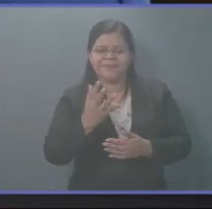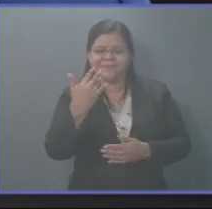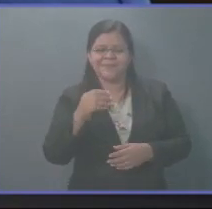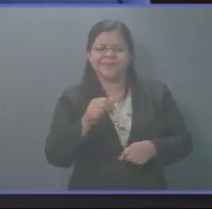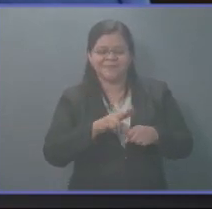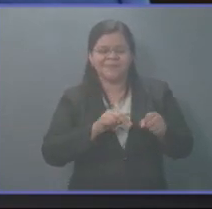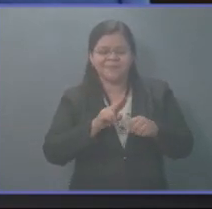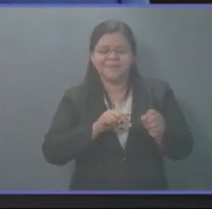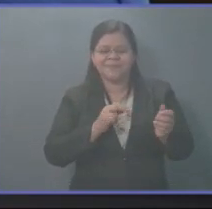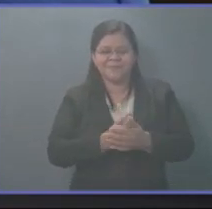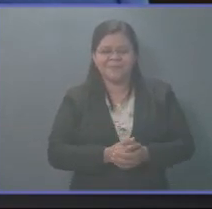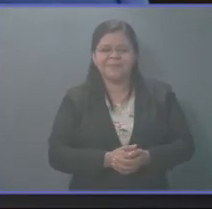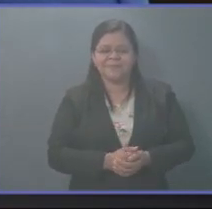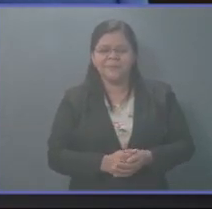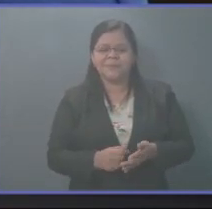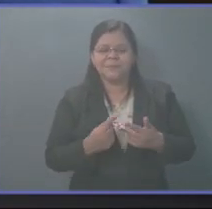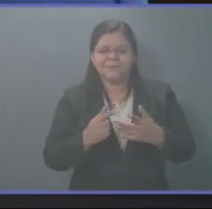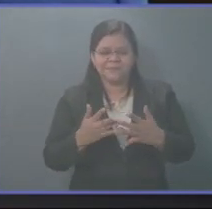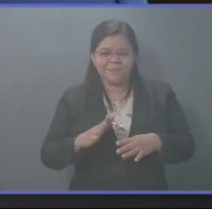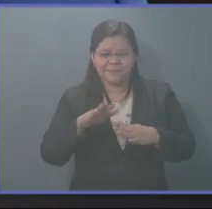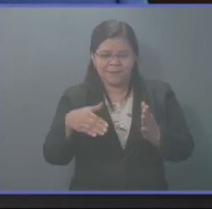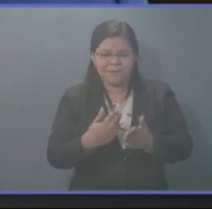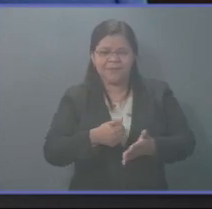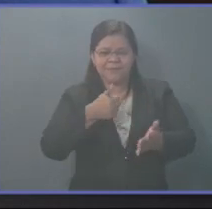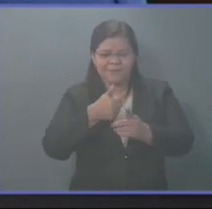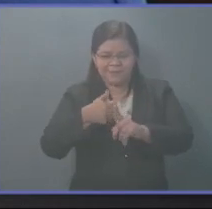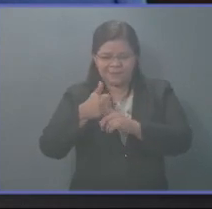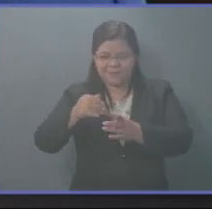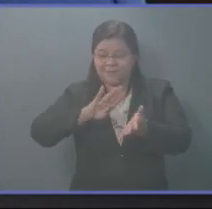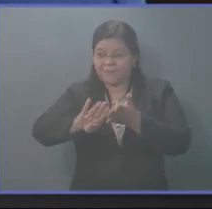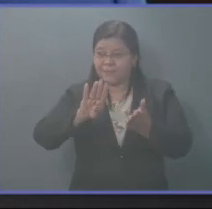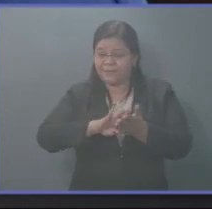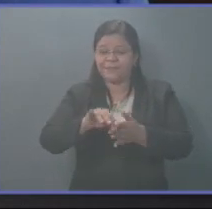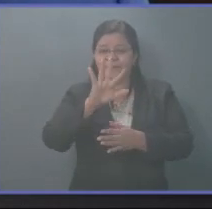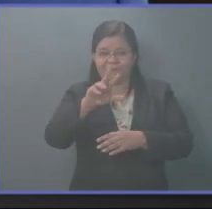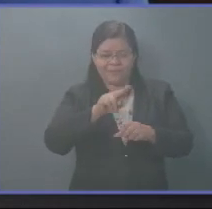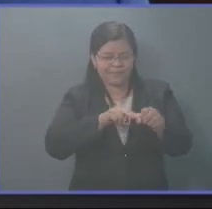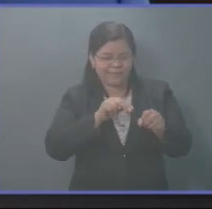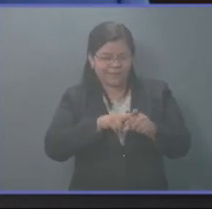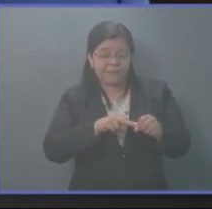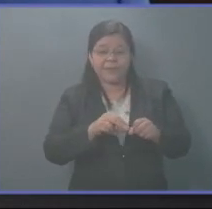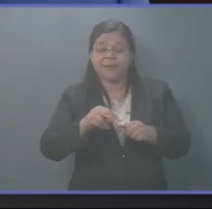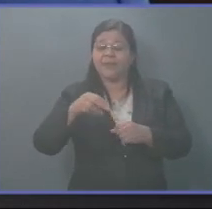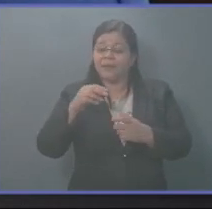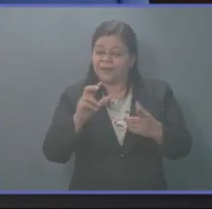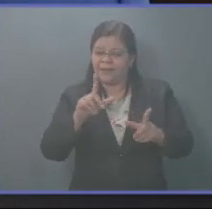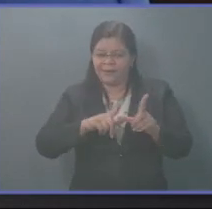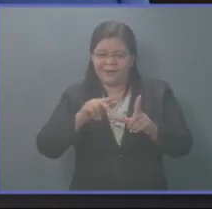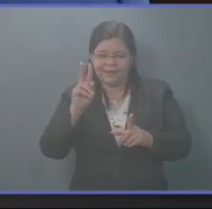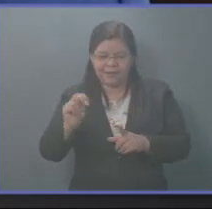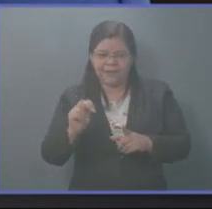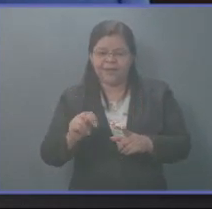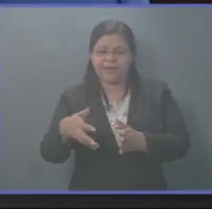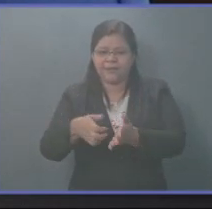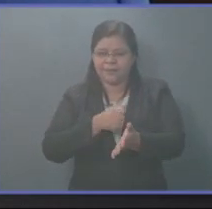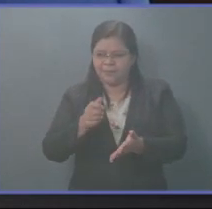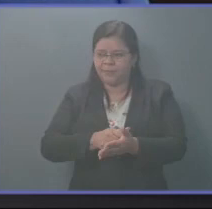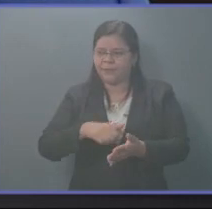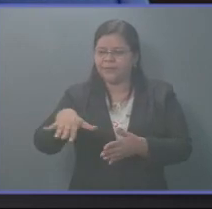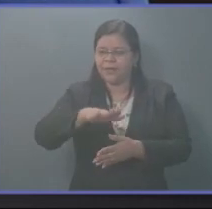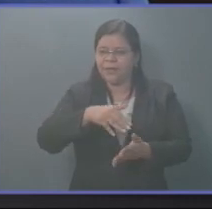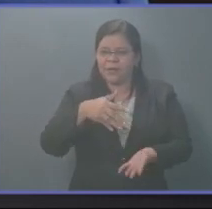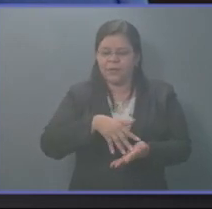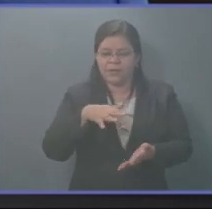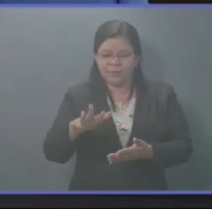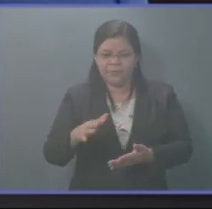M, aparatos mecánicos de diversión movidos a mano, cada uno pagarán $5. Literal N, puestos para actividades económicas en sitios públicos,